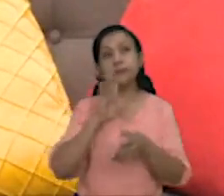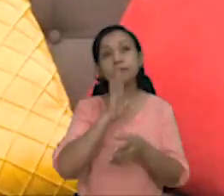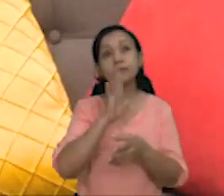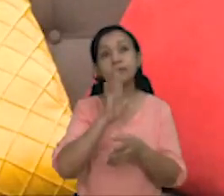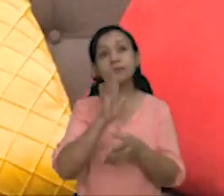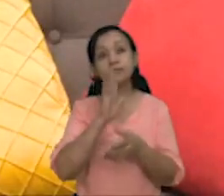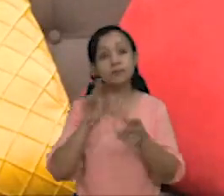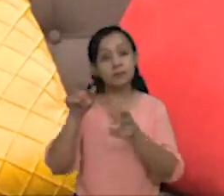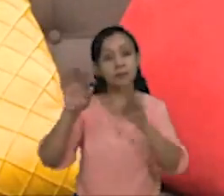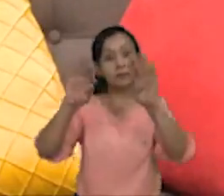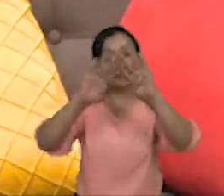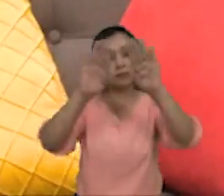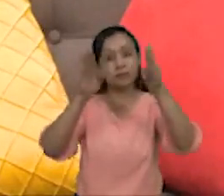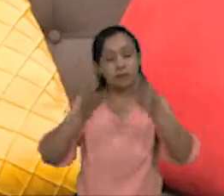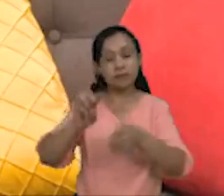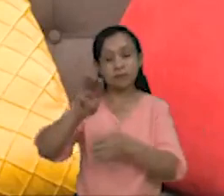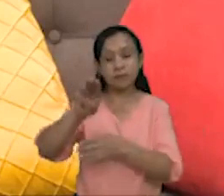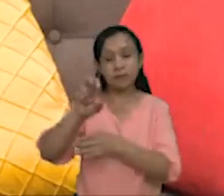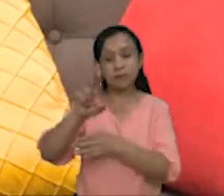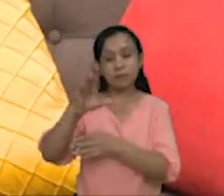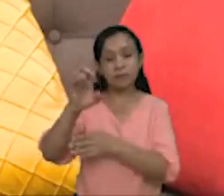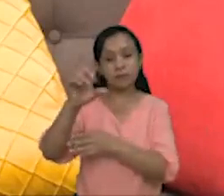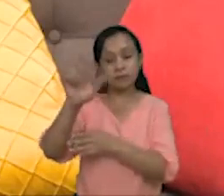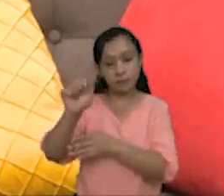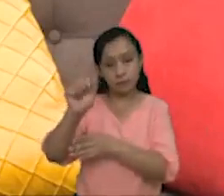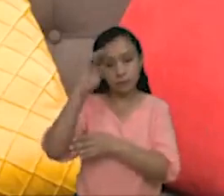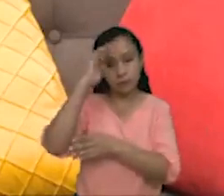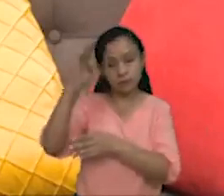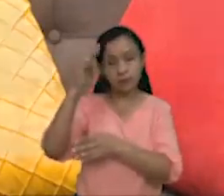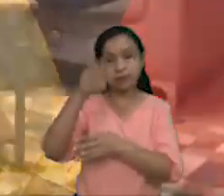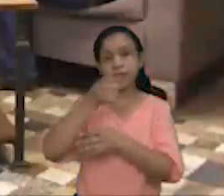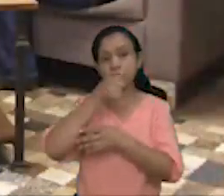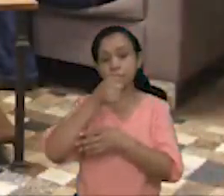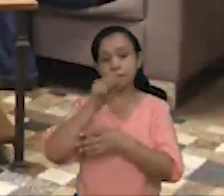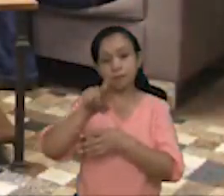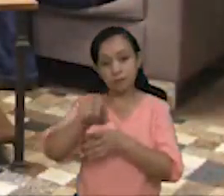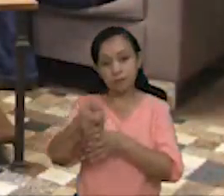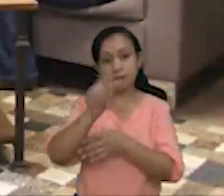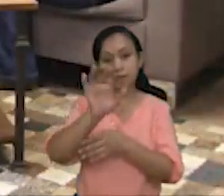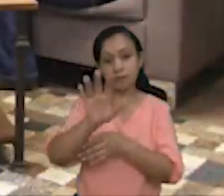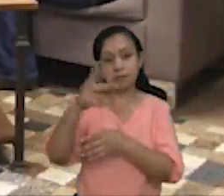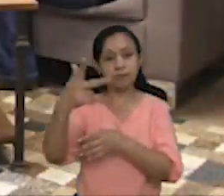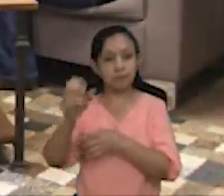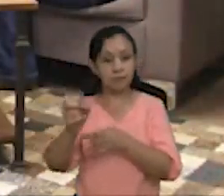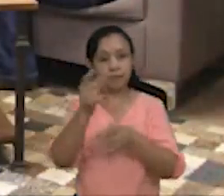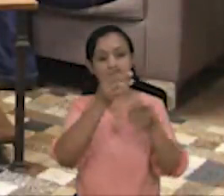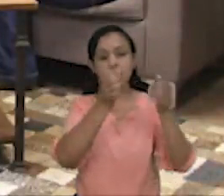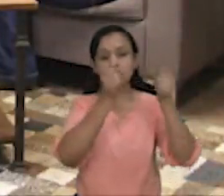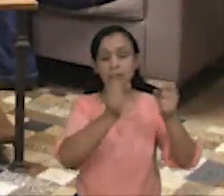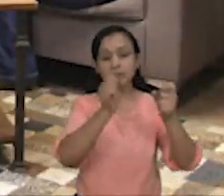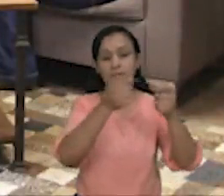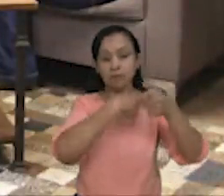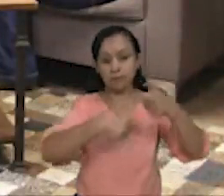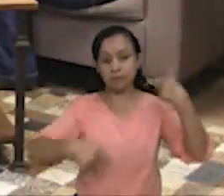conversando con Marcela Rivera, jefa de prensa de la Radio 580, y también con Leonel Mendoza, él es presidente de la Asociación